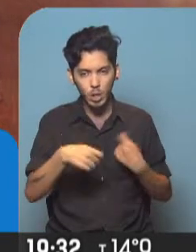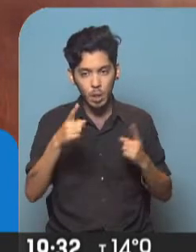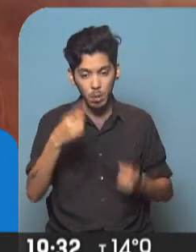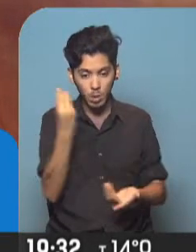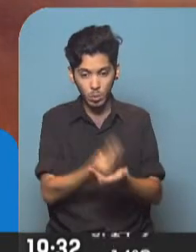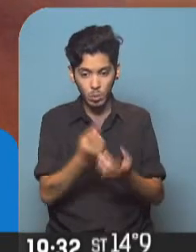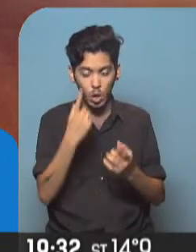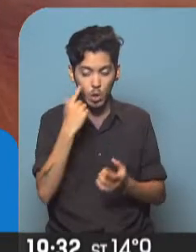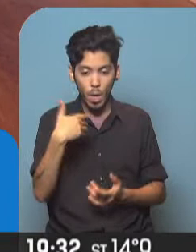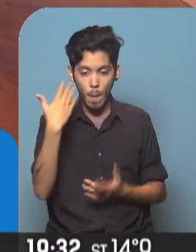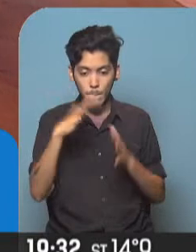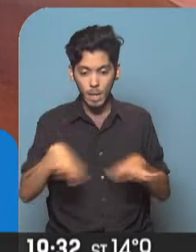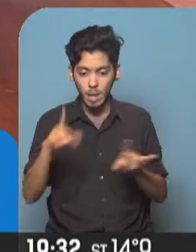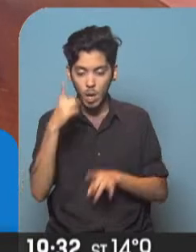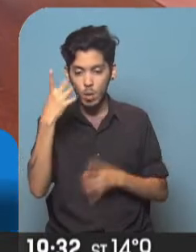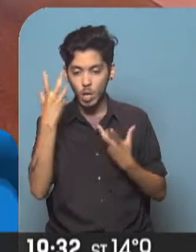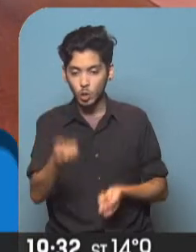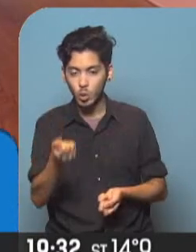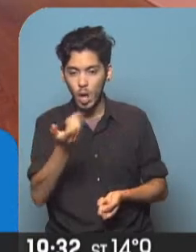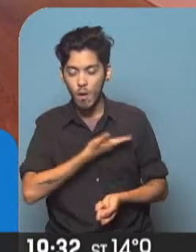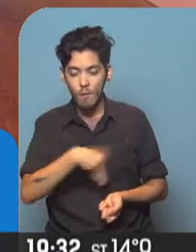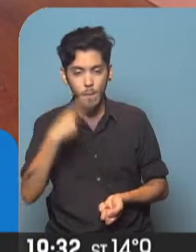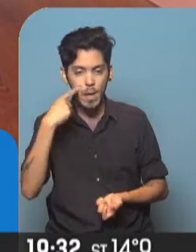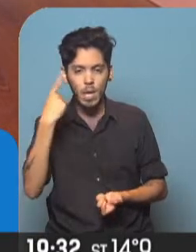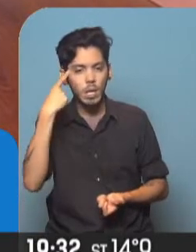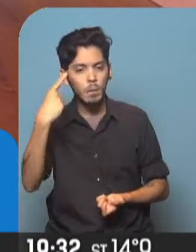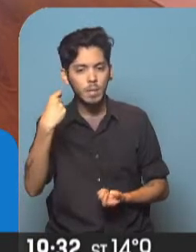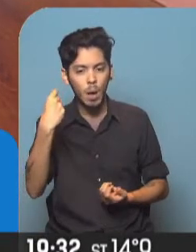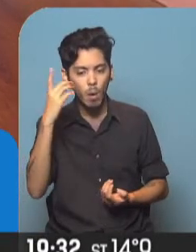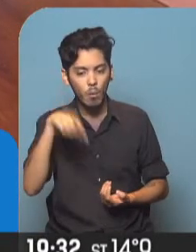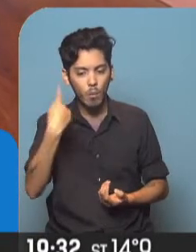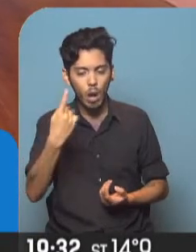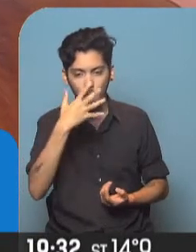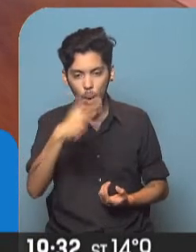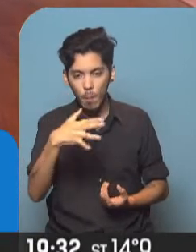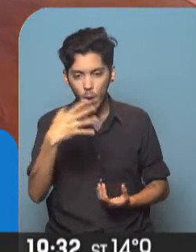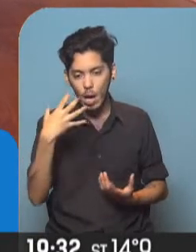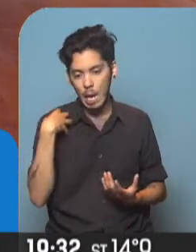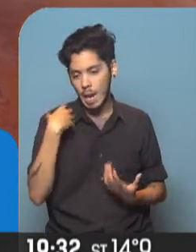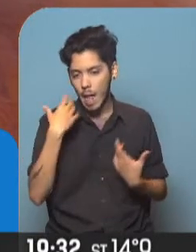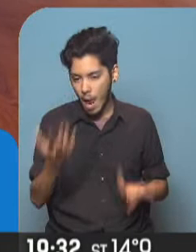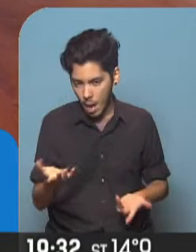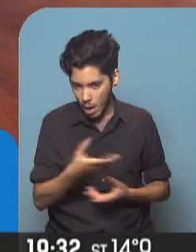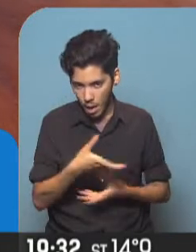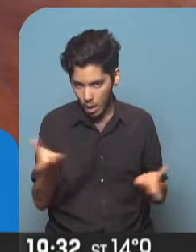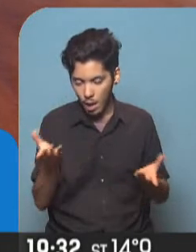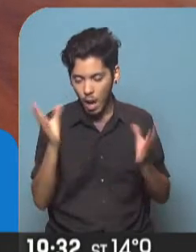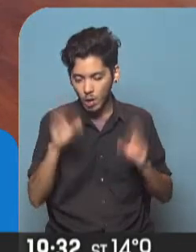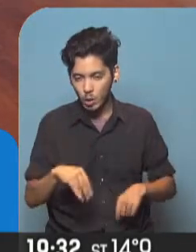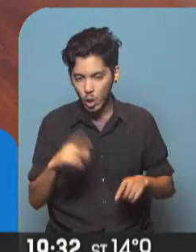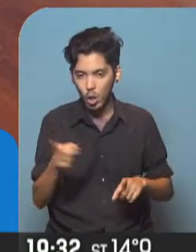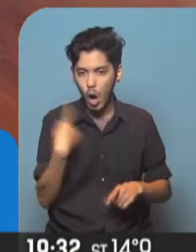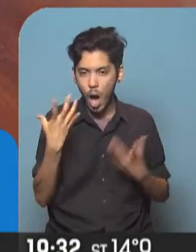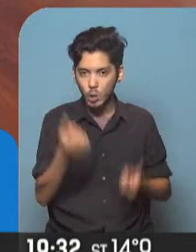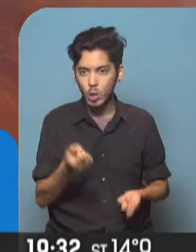fueron los días después de una ayuda del FMI. ¿Qué nos espera a los argentinos en general después de esta ayuda en cuanto a lo que es la negociación,